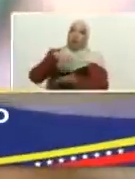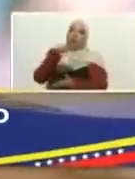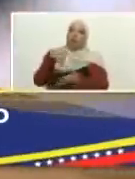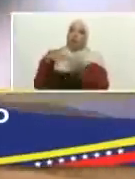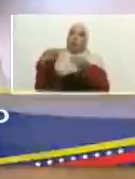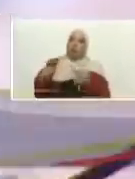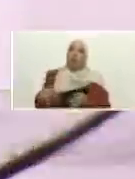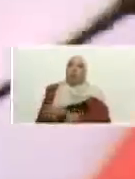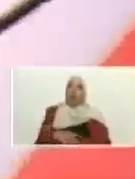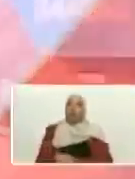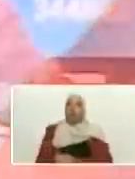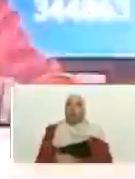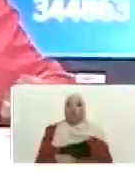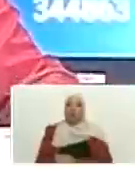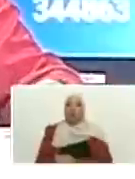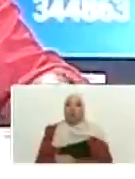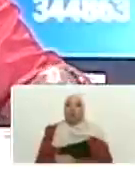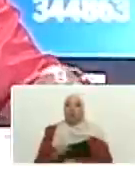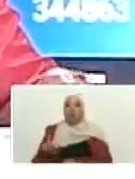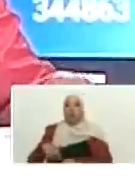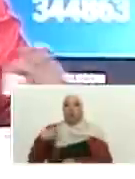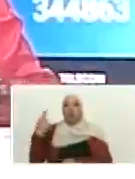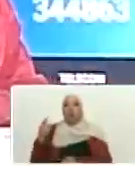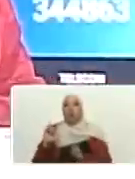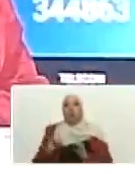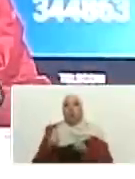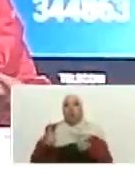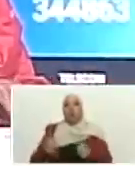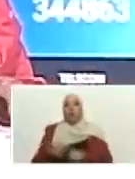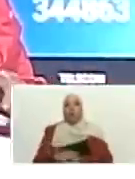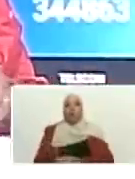está. Y luego, bueno,